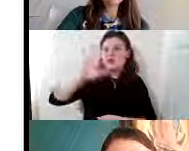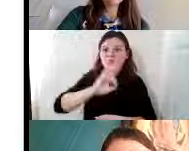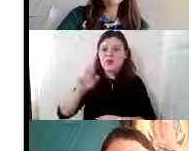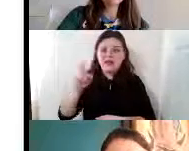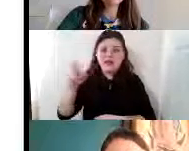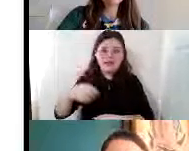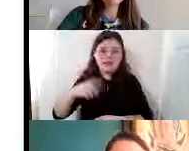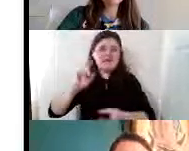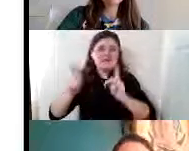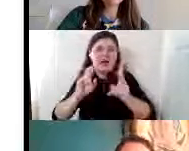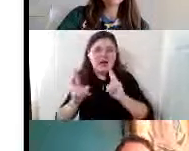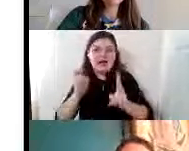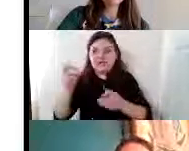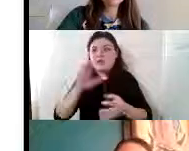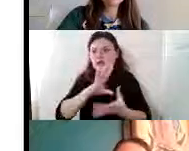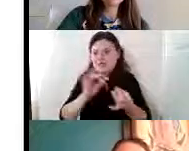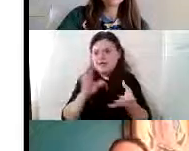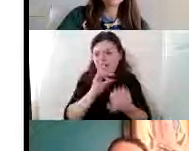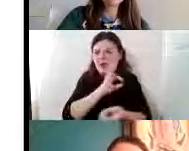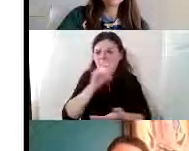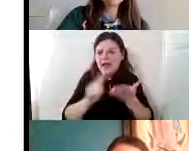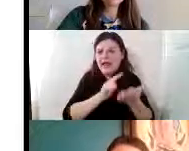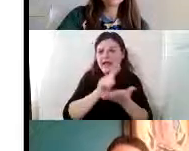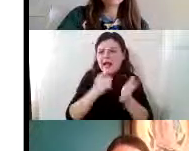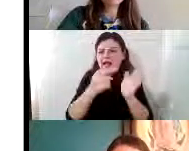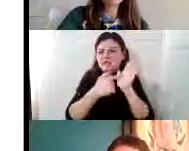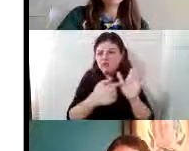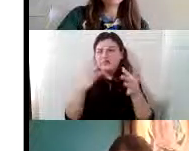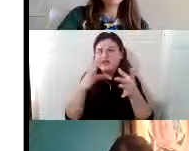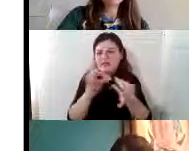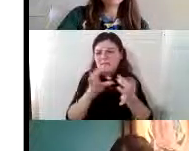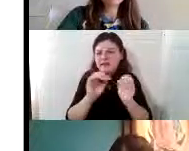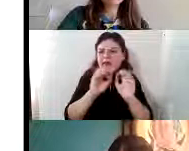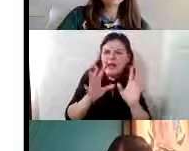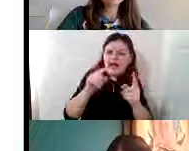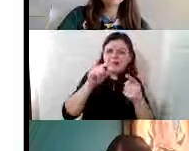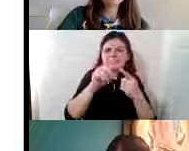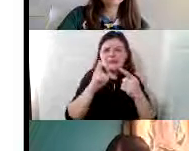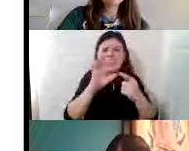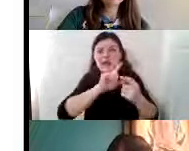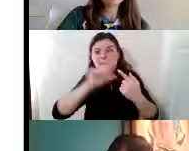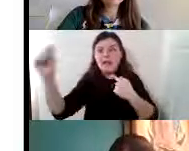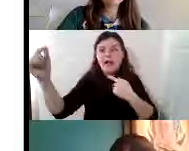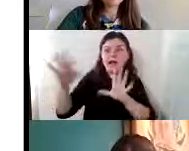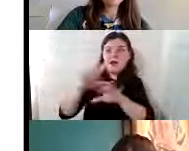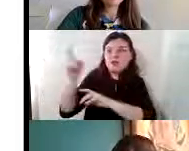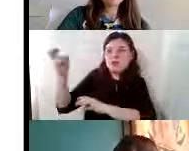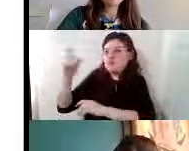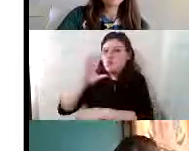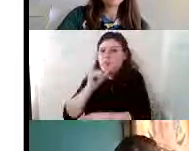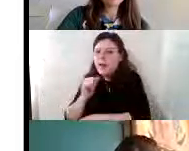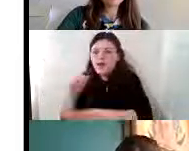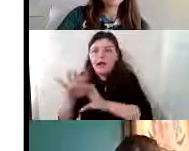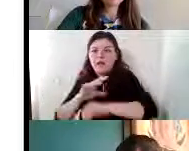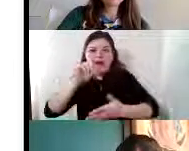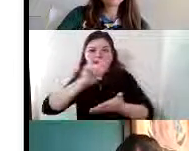hablarles de leyes. Sí, ¿qué es lo que pasa? Mira, sucede esto, se va porque no puede hacer esto, porque es algo que no